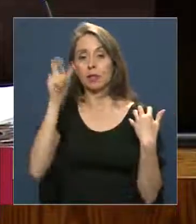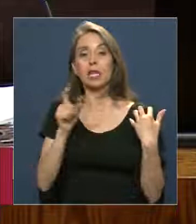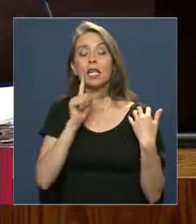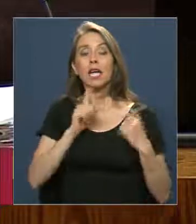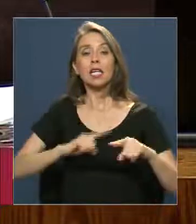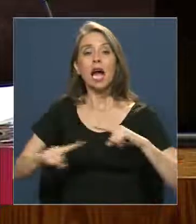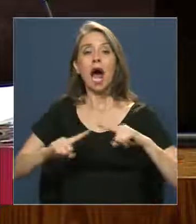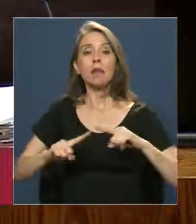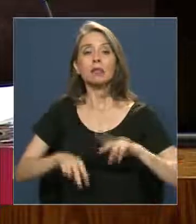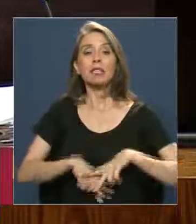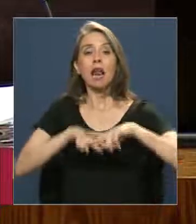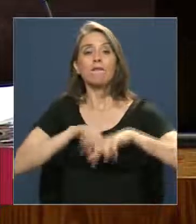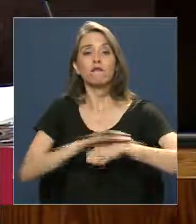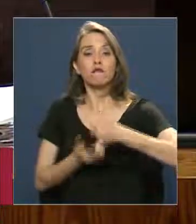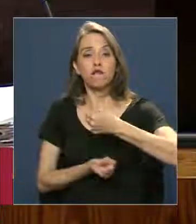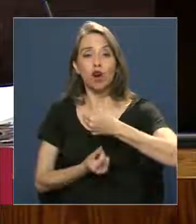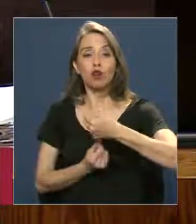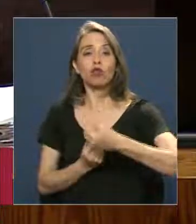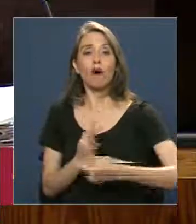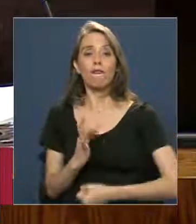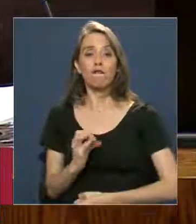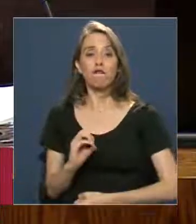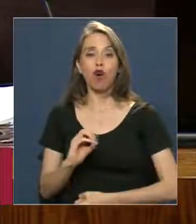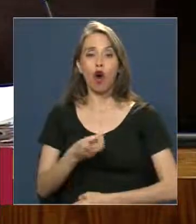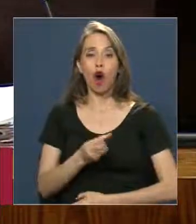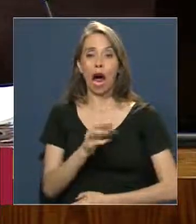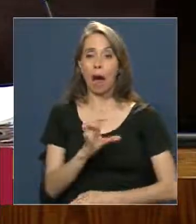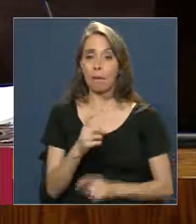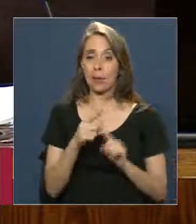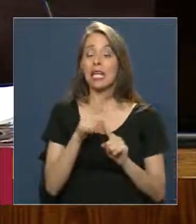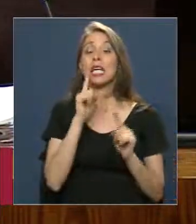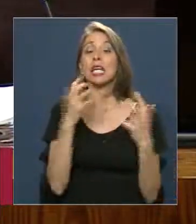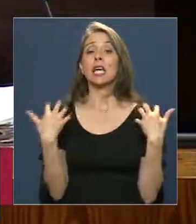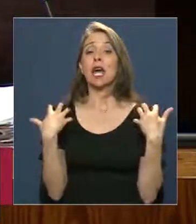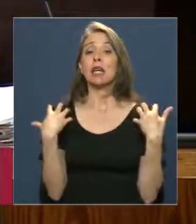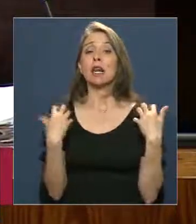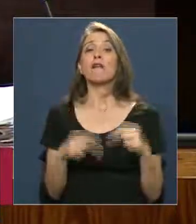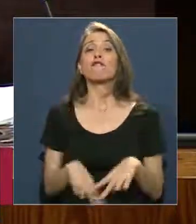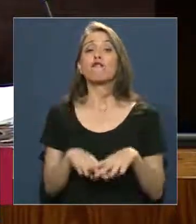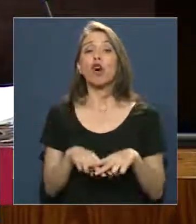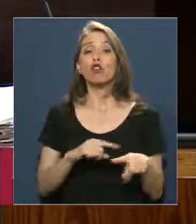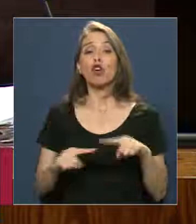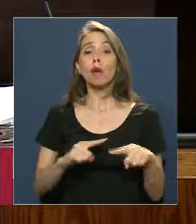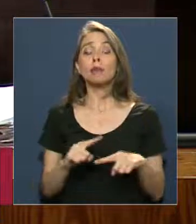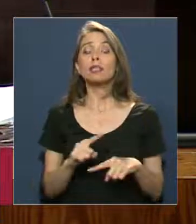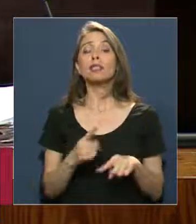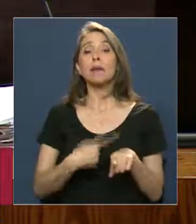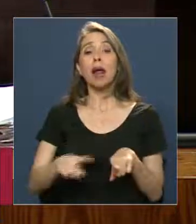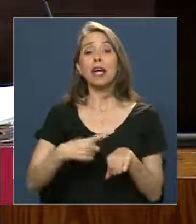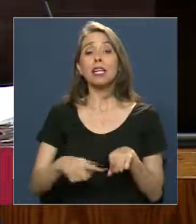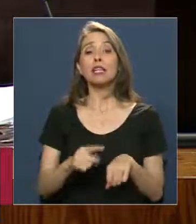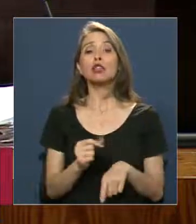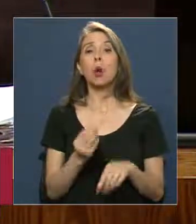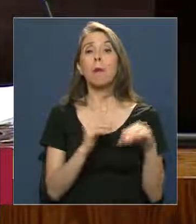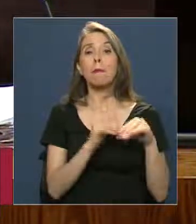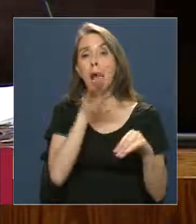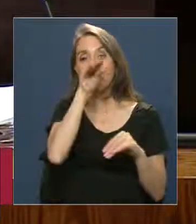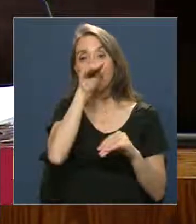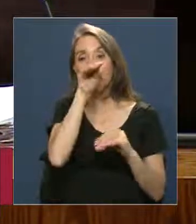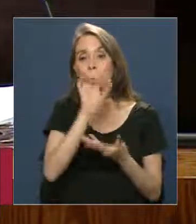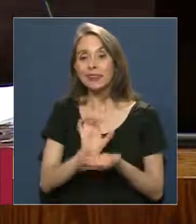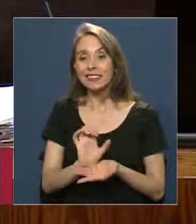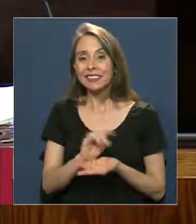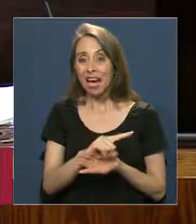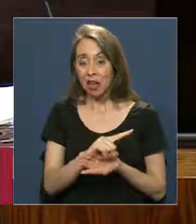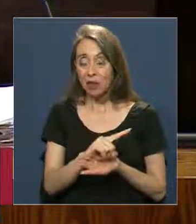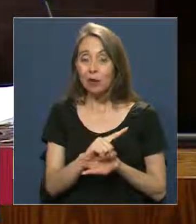este caso es Banco Estado, porque estamos hablando de FOGAPE, no de FOGAIN, que tiene que establecer finalmente cuáles son los márgenes